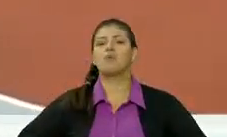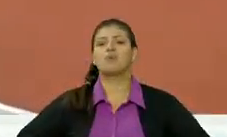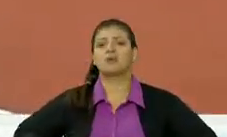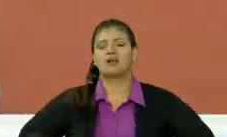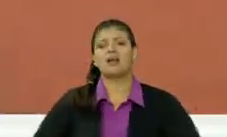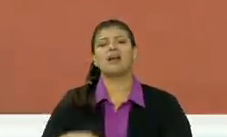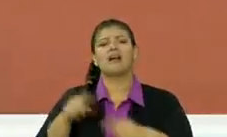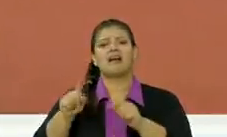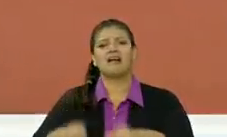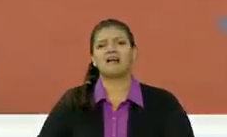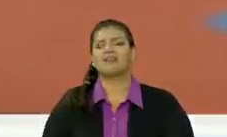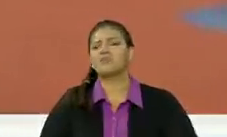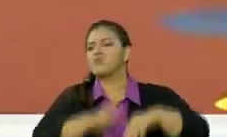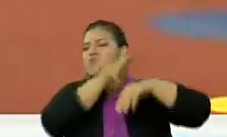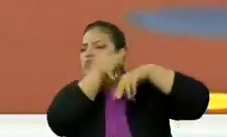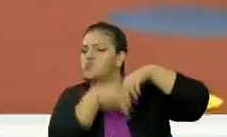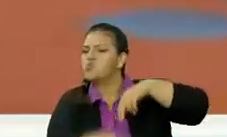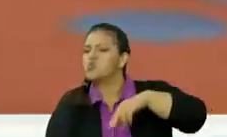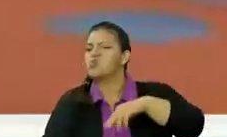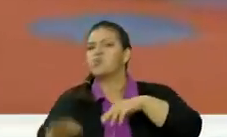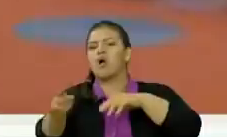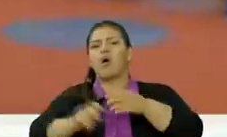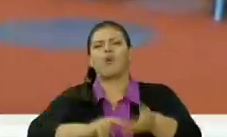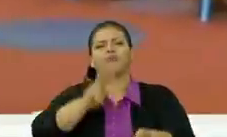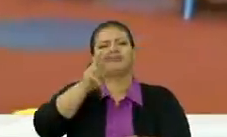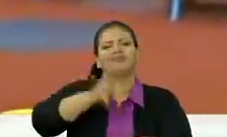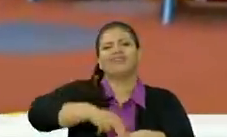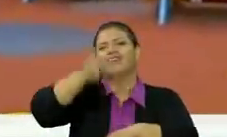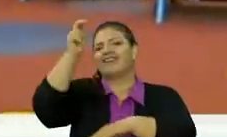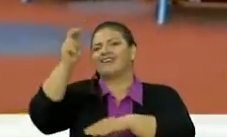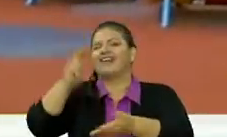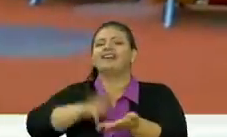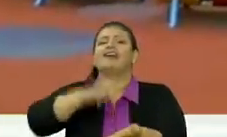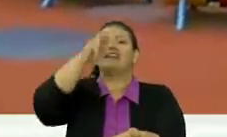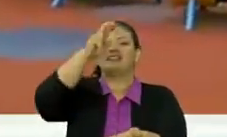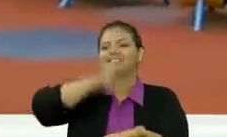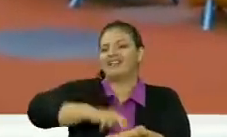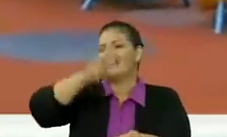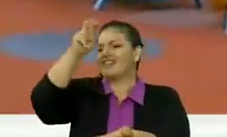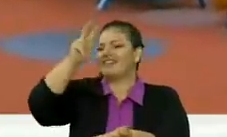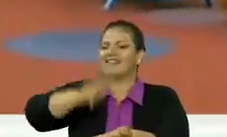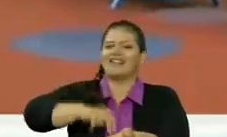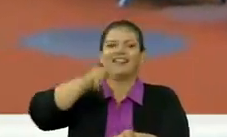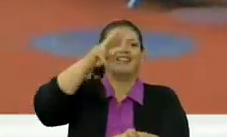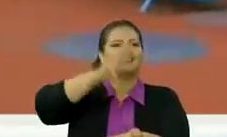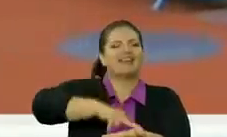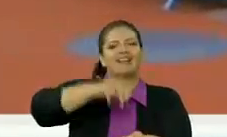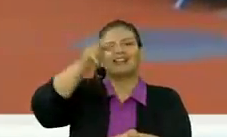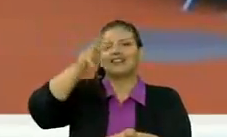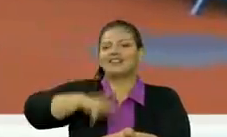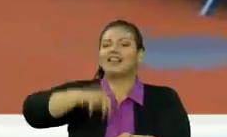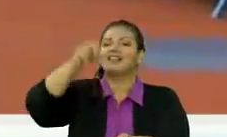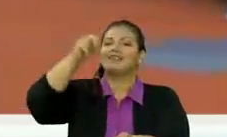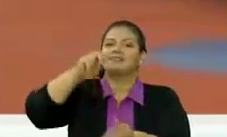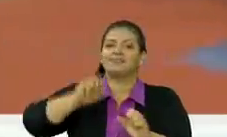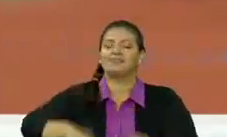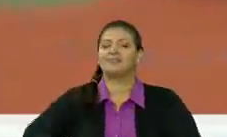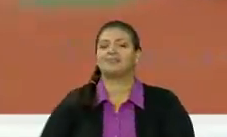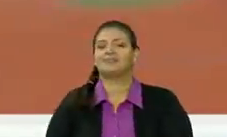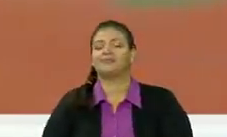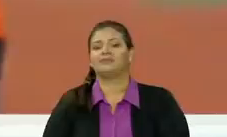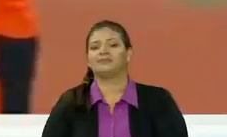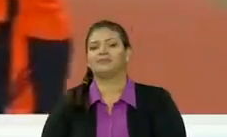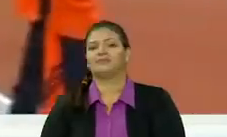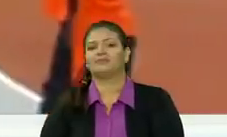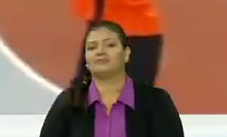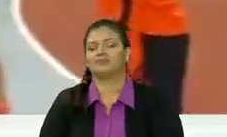y resbaladera. Todo de lujo, lo que merecen los guayaquileños y los ecuatorianos. Porque a este lugar, recordemos que no solamente